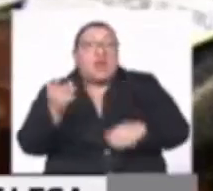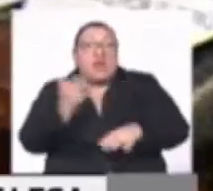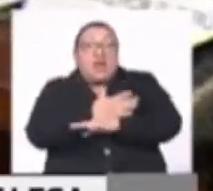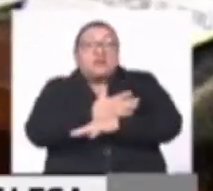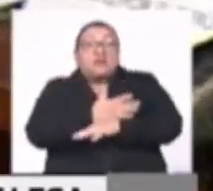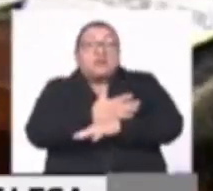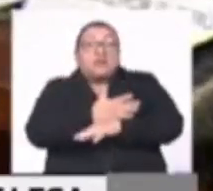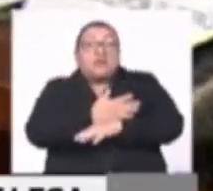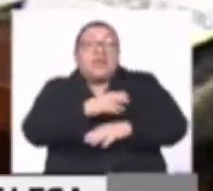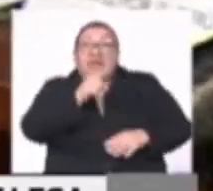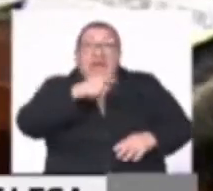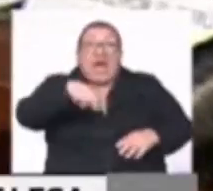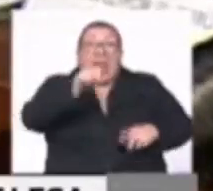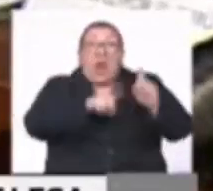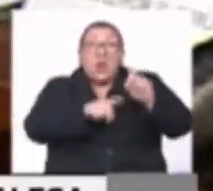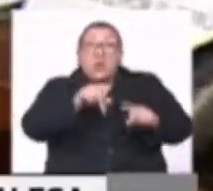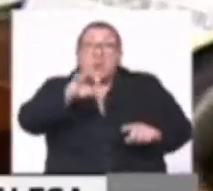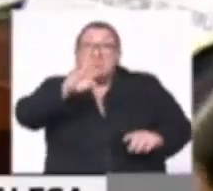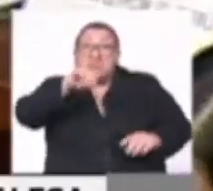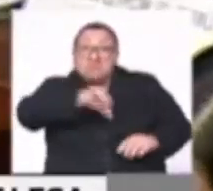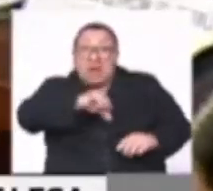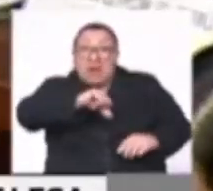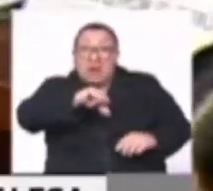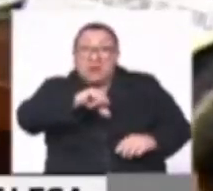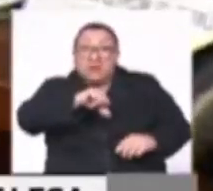el uniforme, permitirá